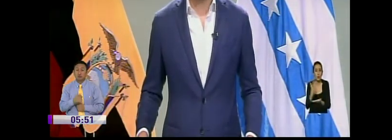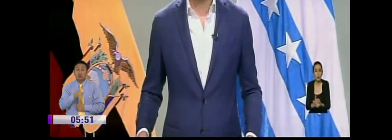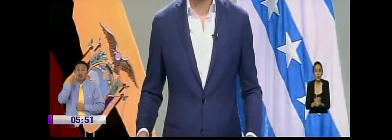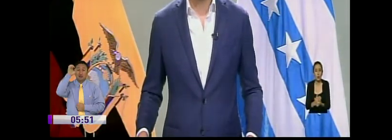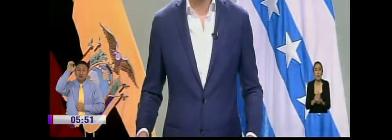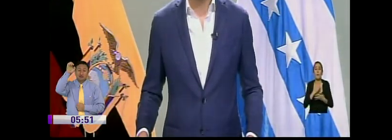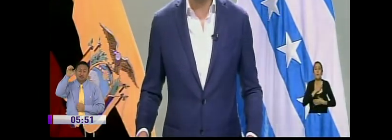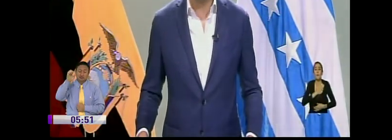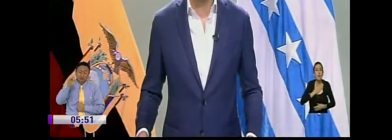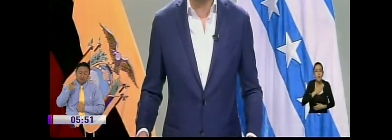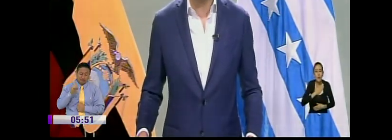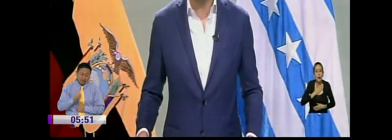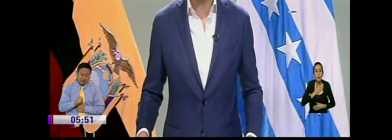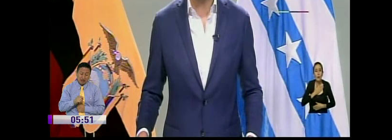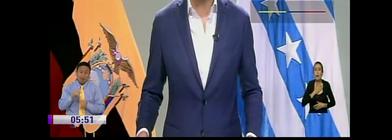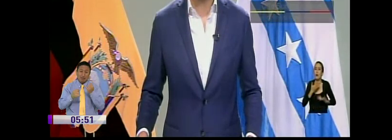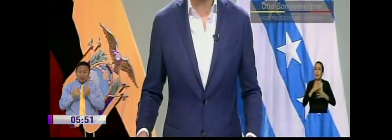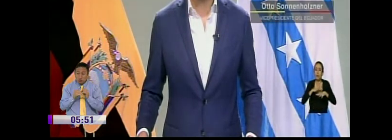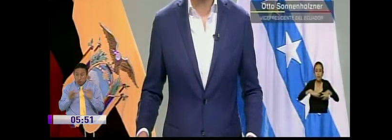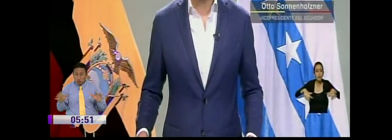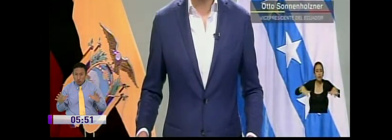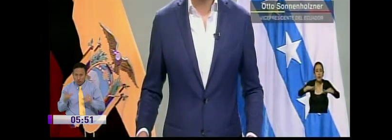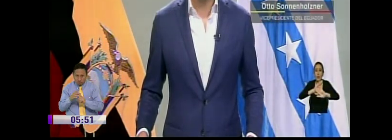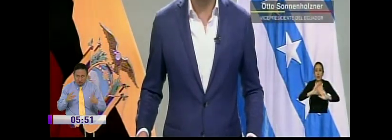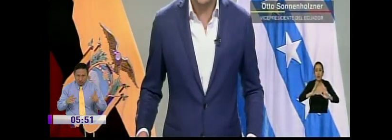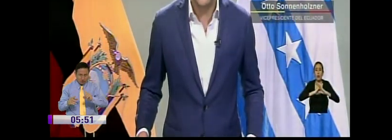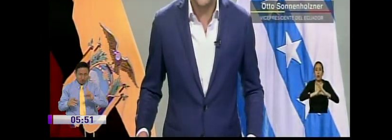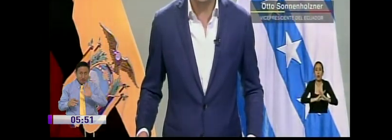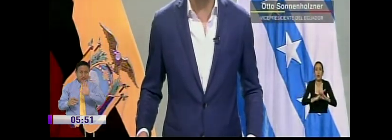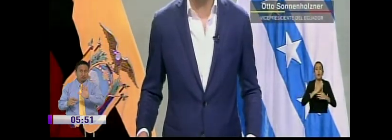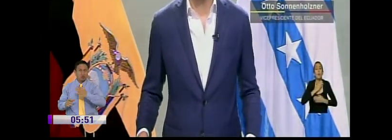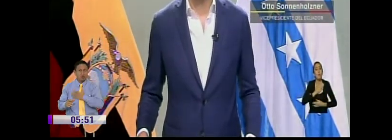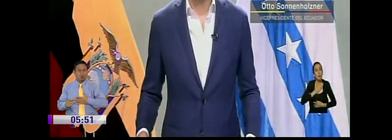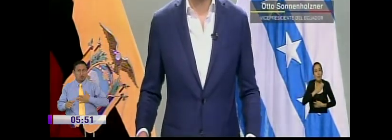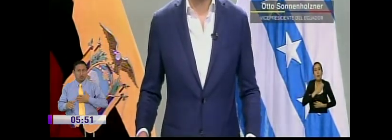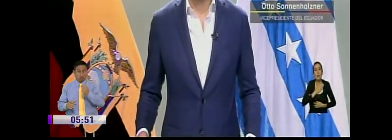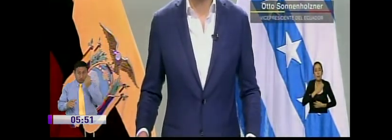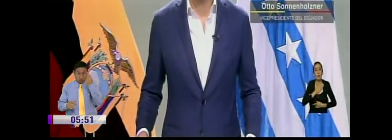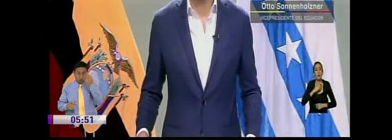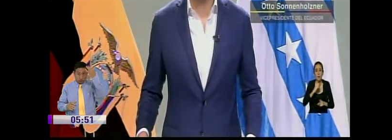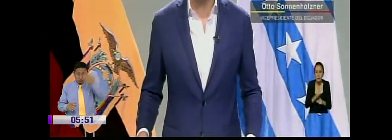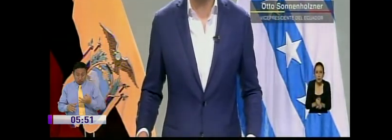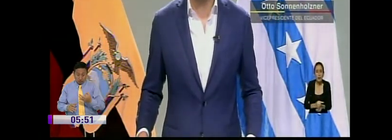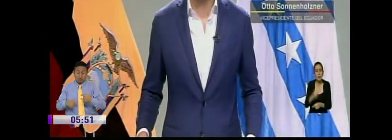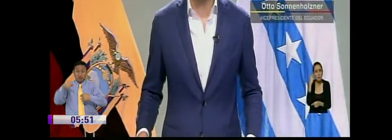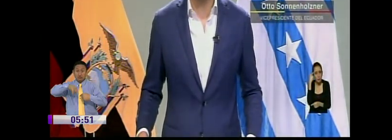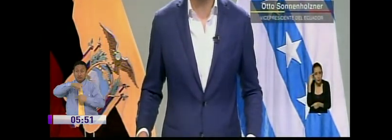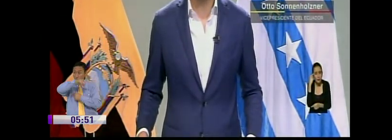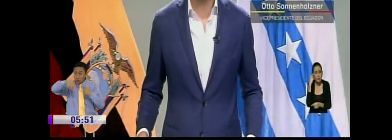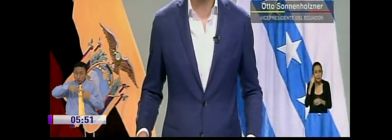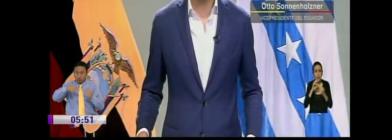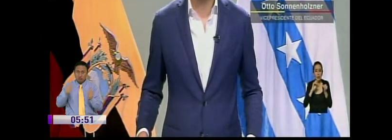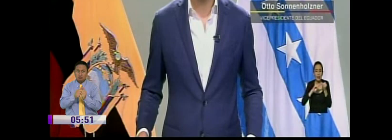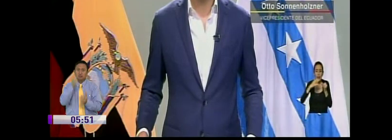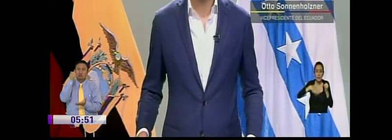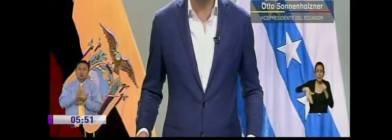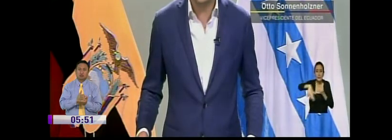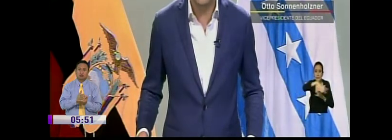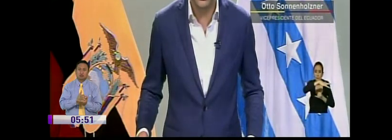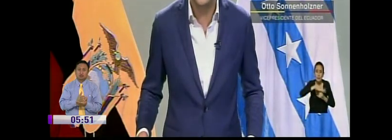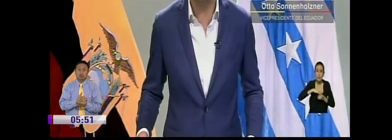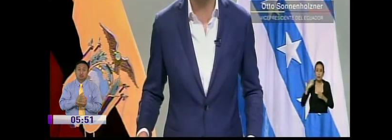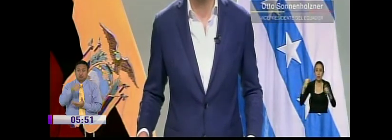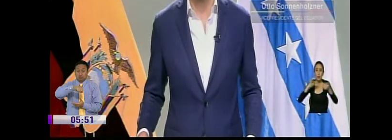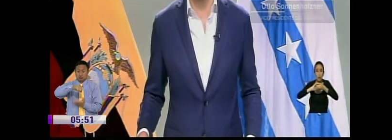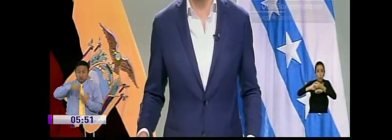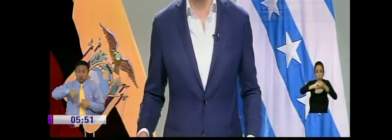esperanza y no ayudemos al virus a expandirse. Tómatelo en serio, Ecuador. Este virus solo lo paramos juntos. Si lo hacemos